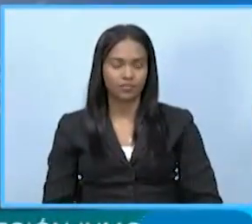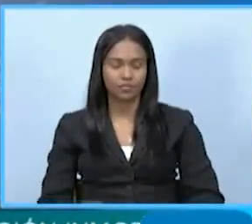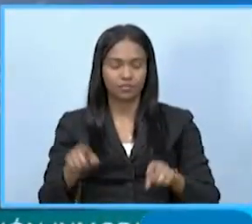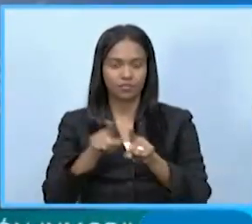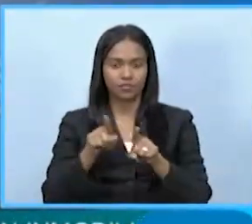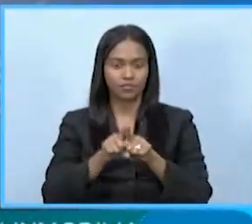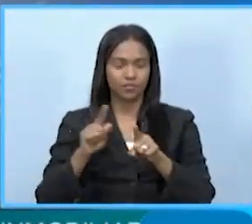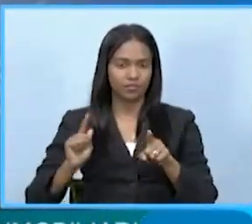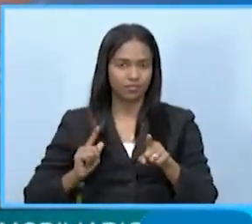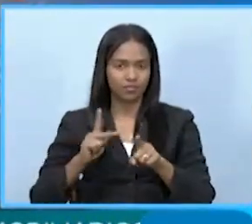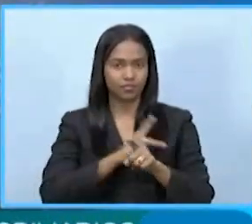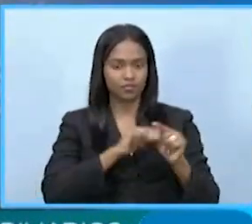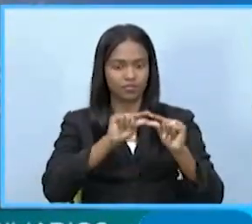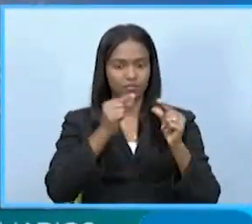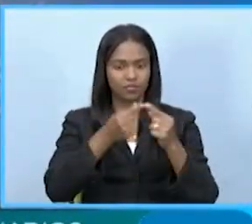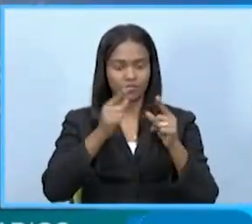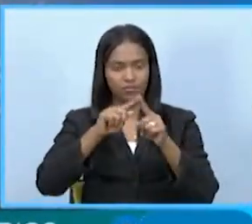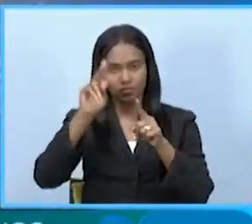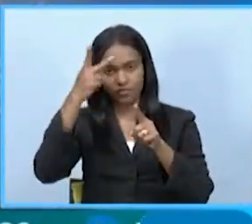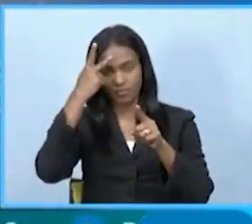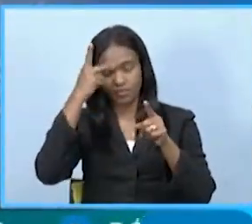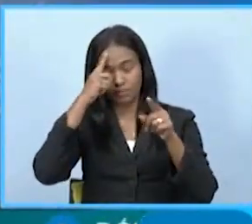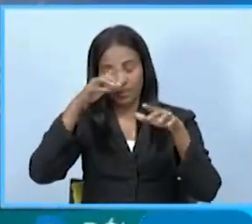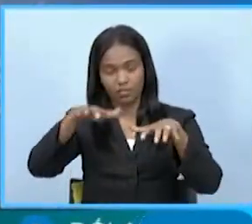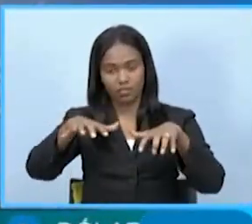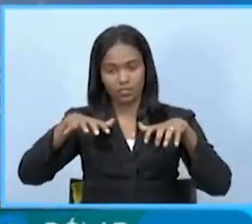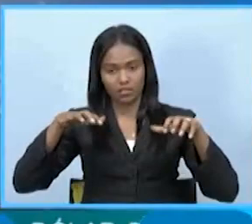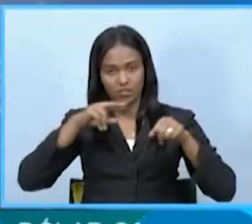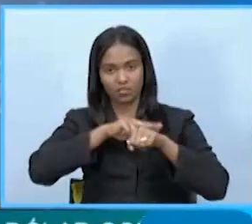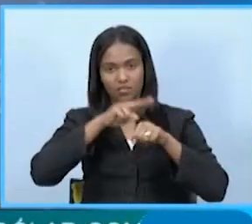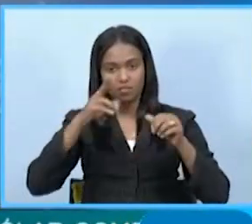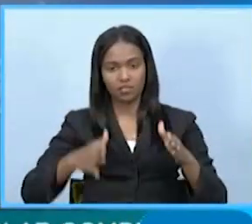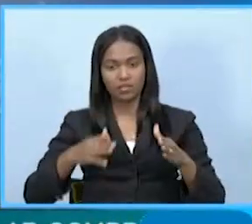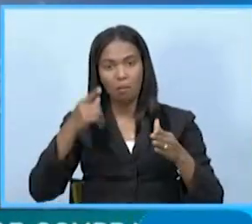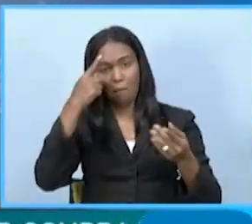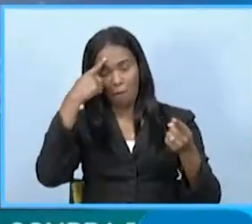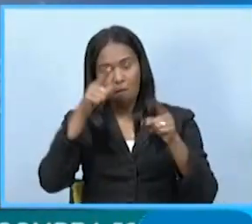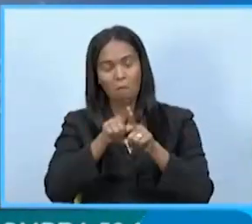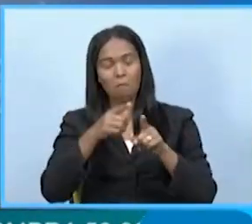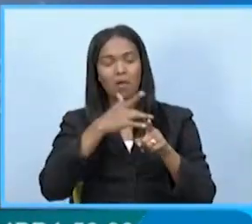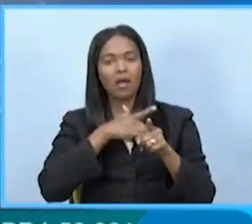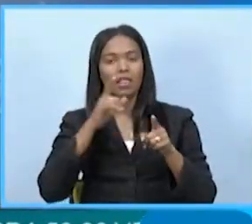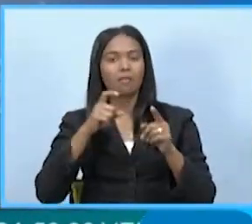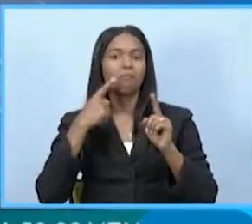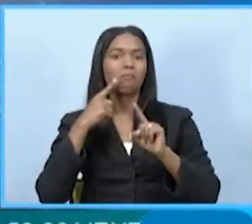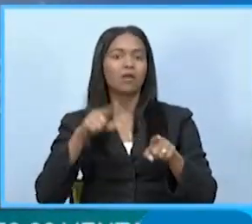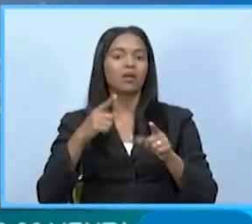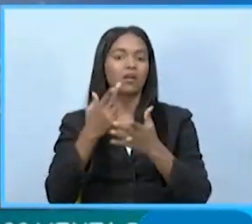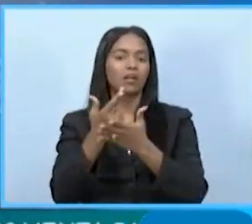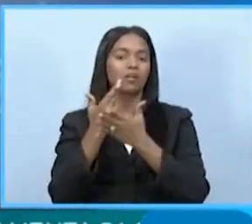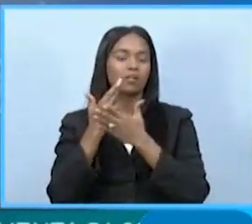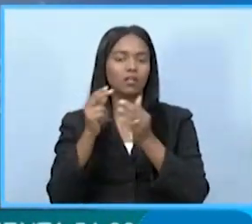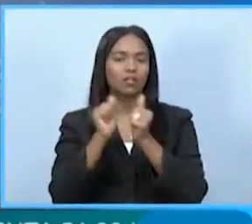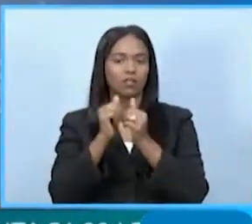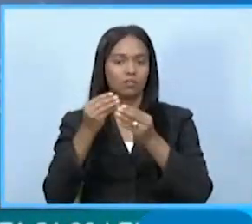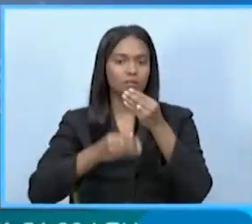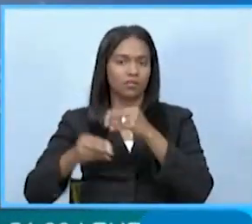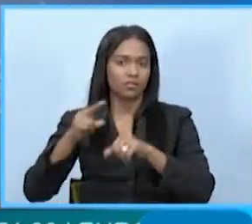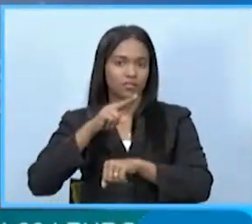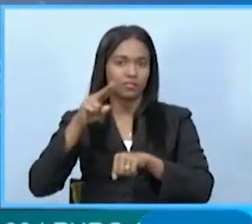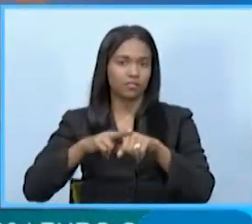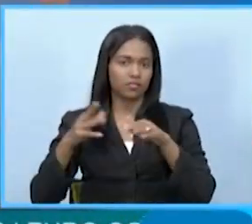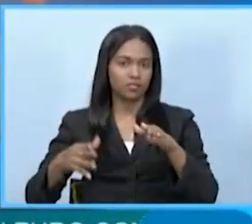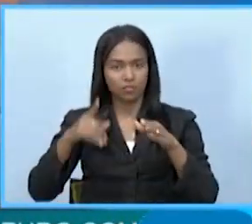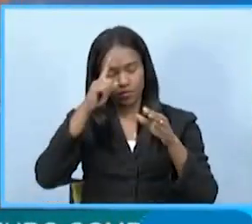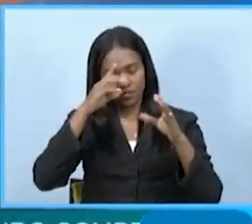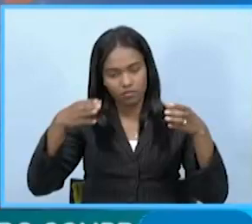Mientras legisladores de distintos partidos en el Congreso Nacional se mostraron de acuerdo con que se disponga de los recursos en el presupuesto nacional